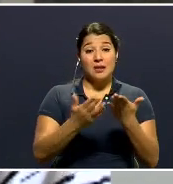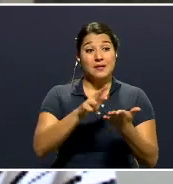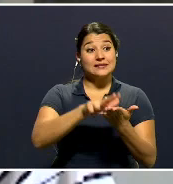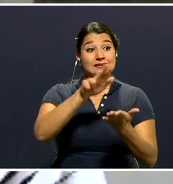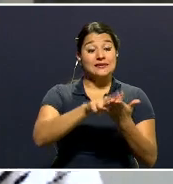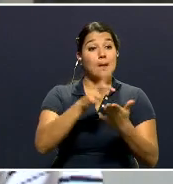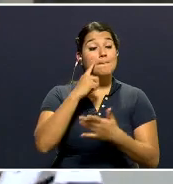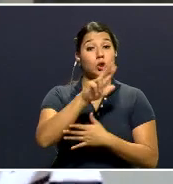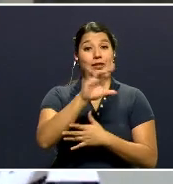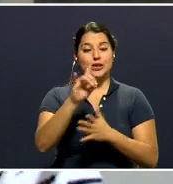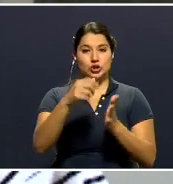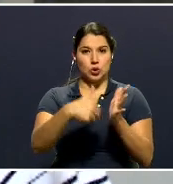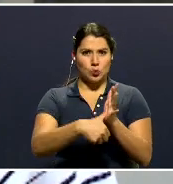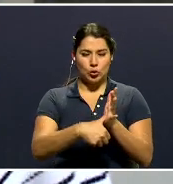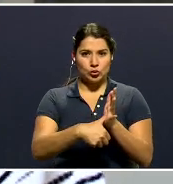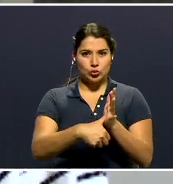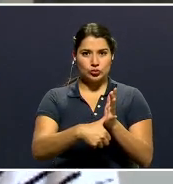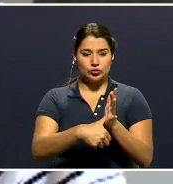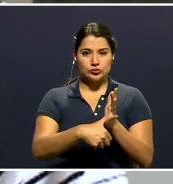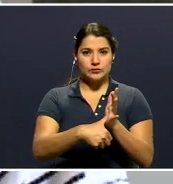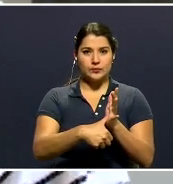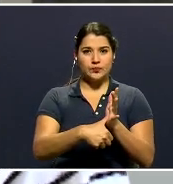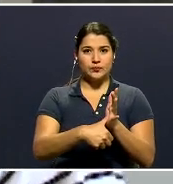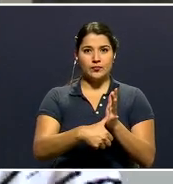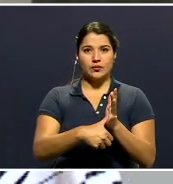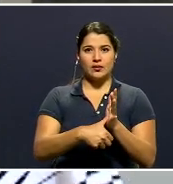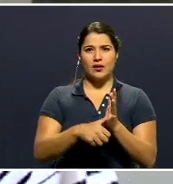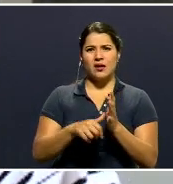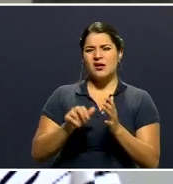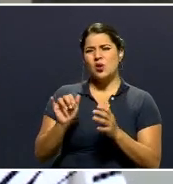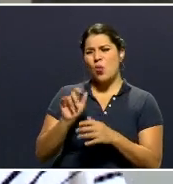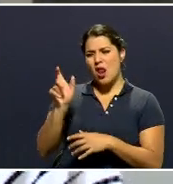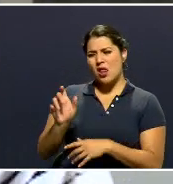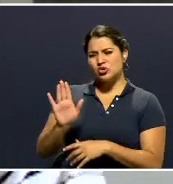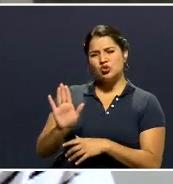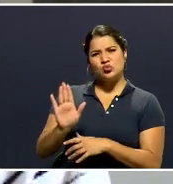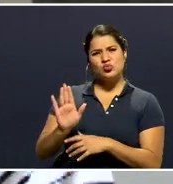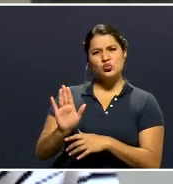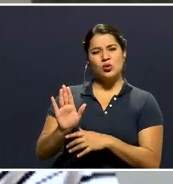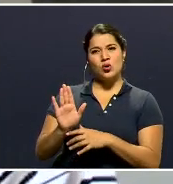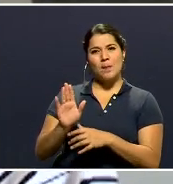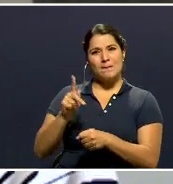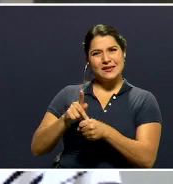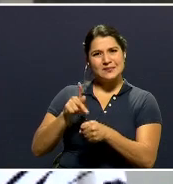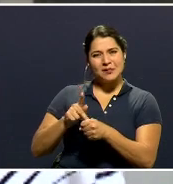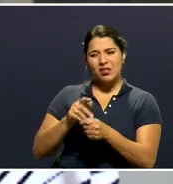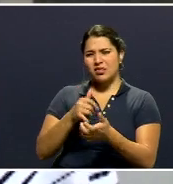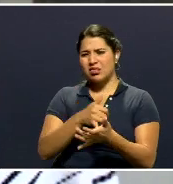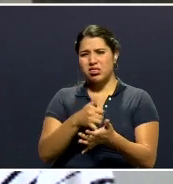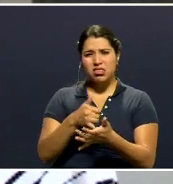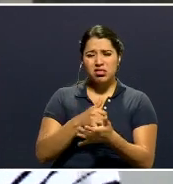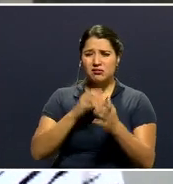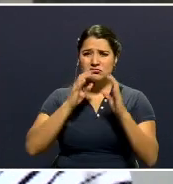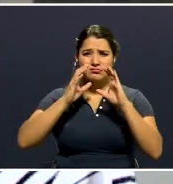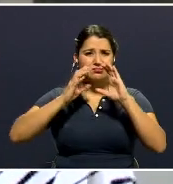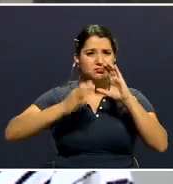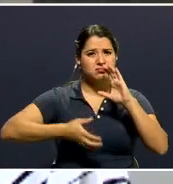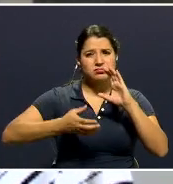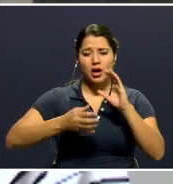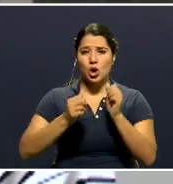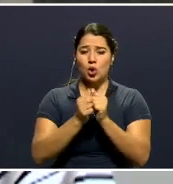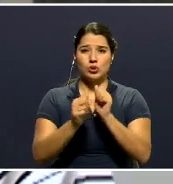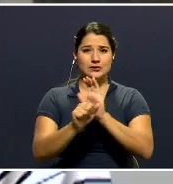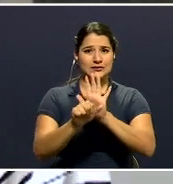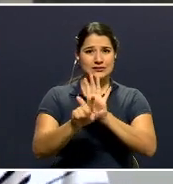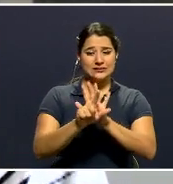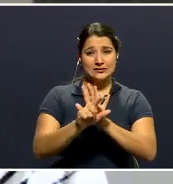por menos votos. Eso iba a debilitar todavía más la comunicación entre la Asamblea Legislativa